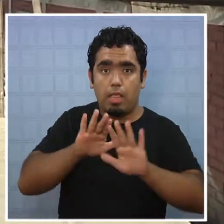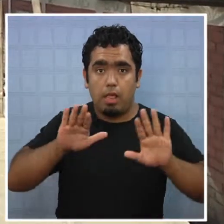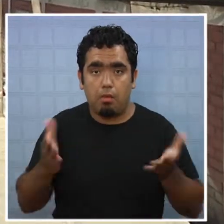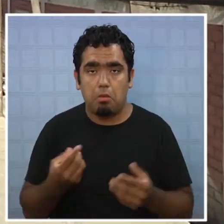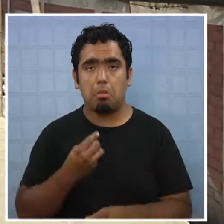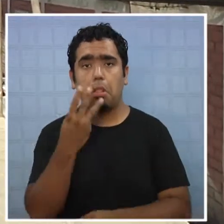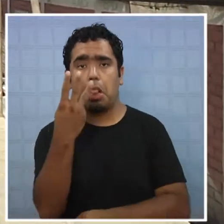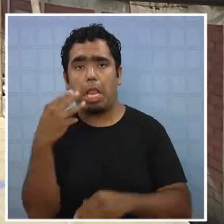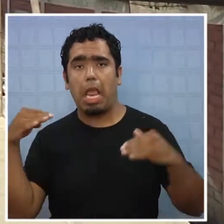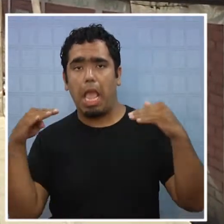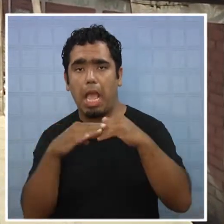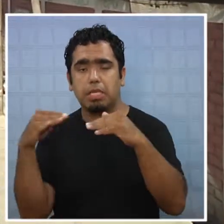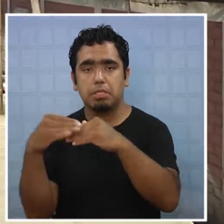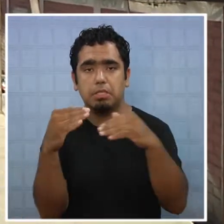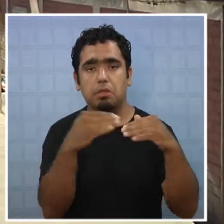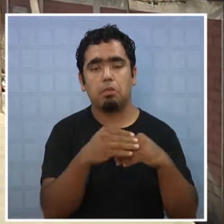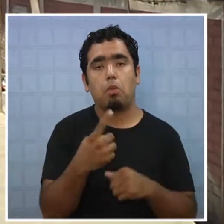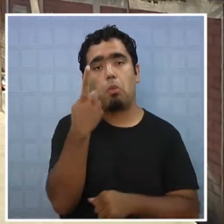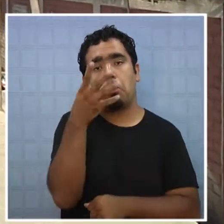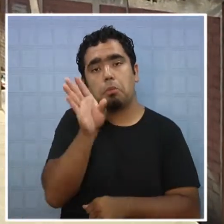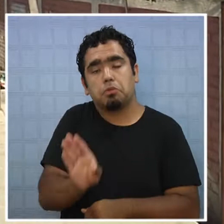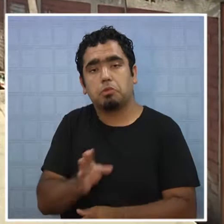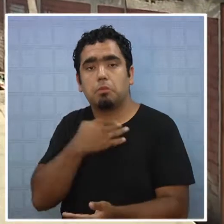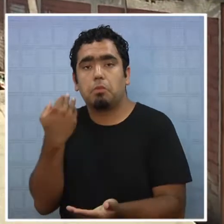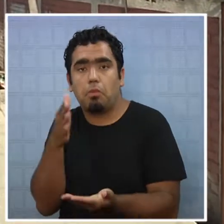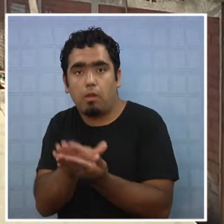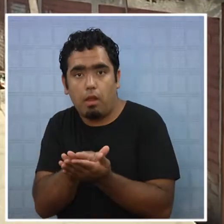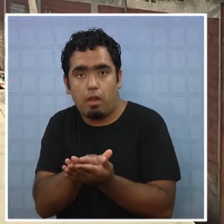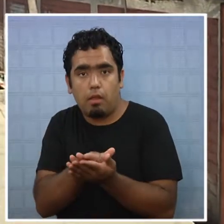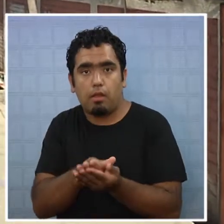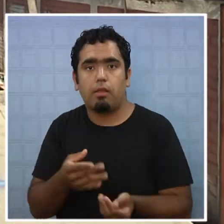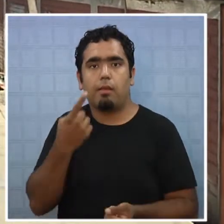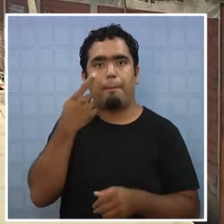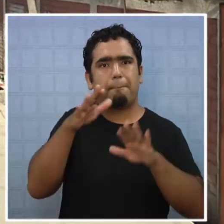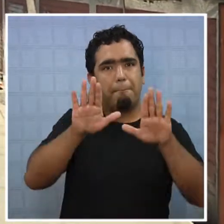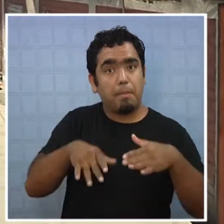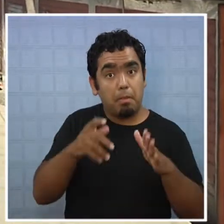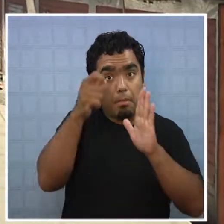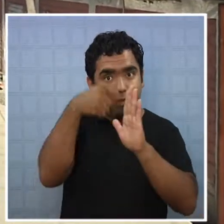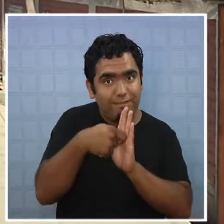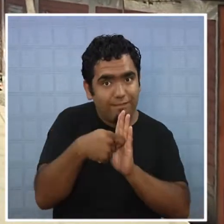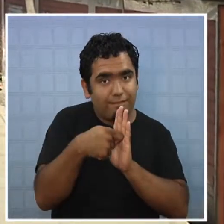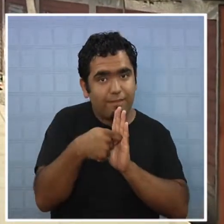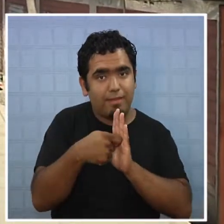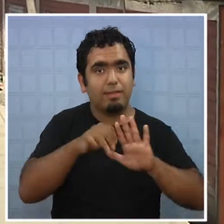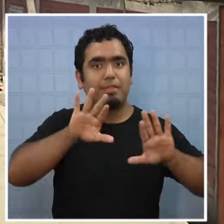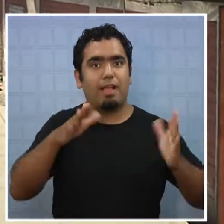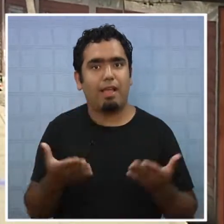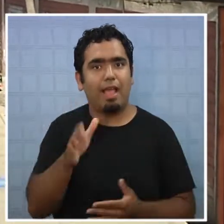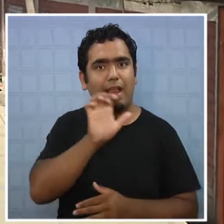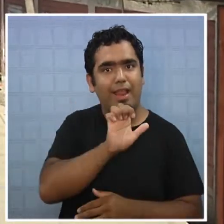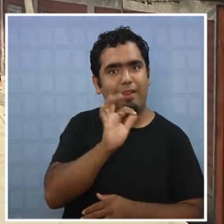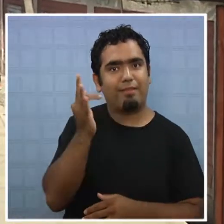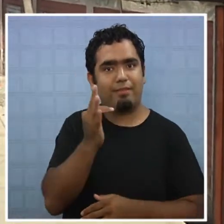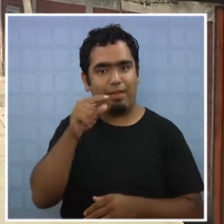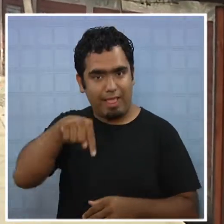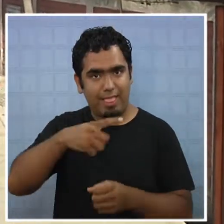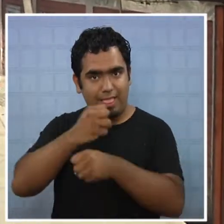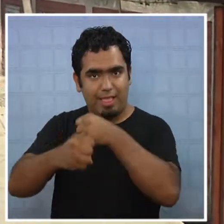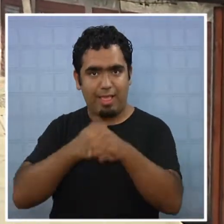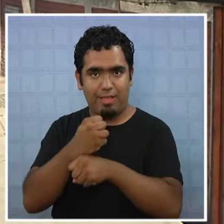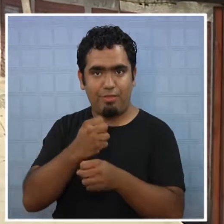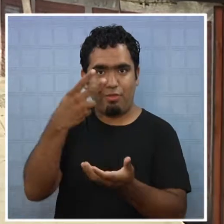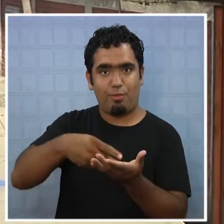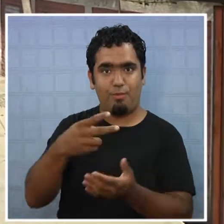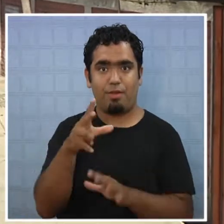enero a la fecha, teníamos 3 accidentes con una persona fallecida. La misma fecha, o sea, en